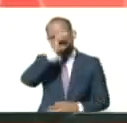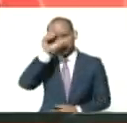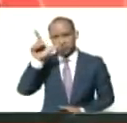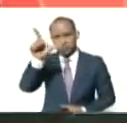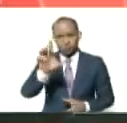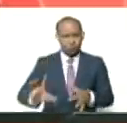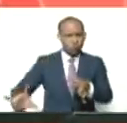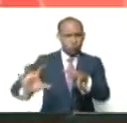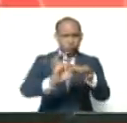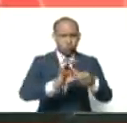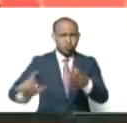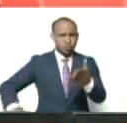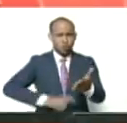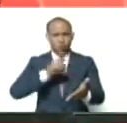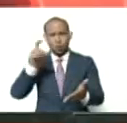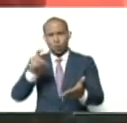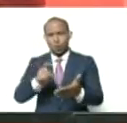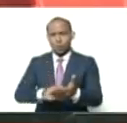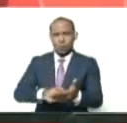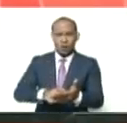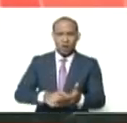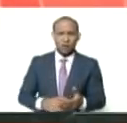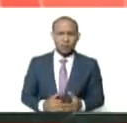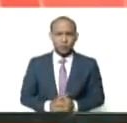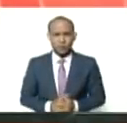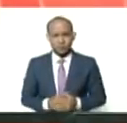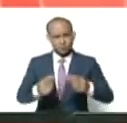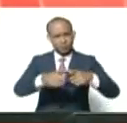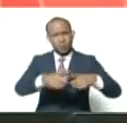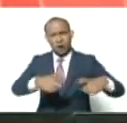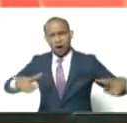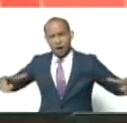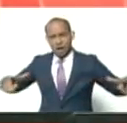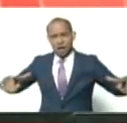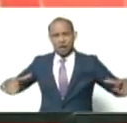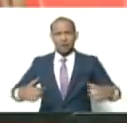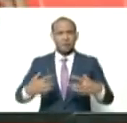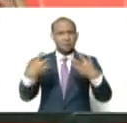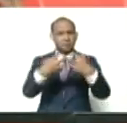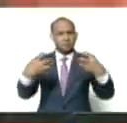nunca y un Partido Socialista Unido de Venezuela desplegado en batalla.